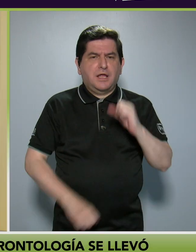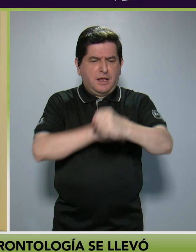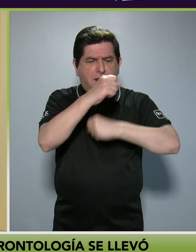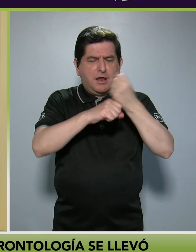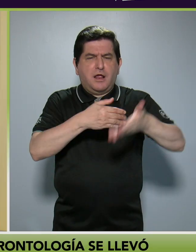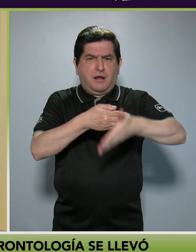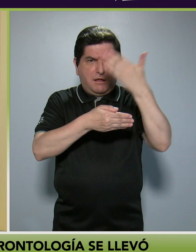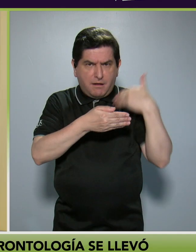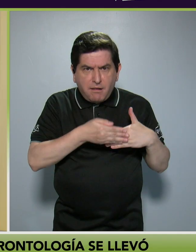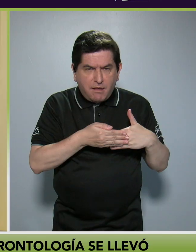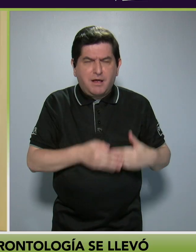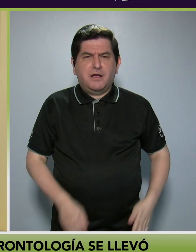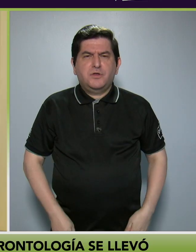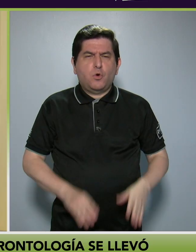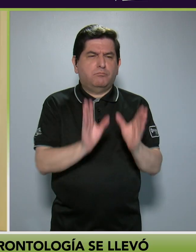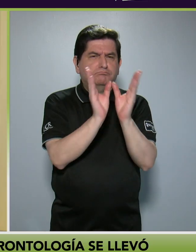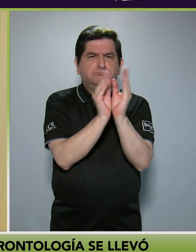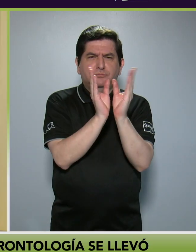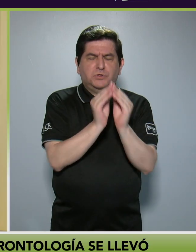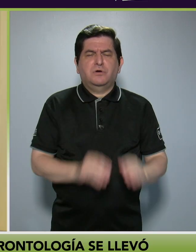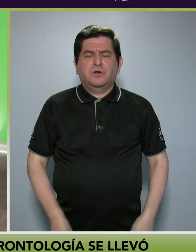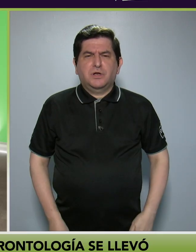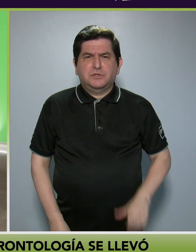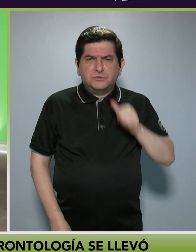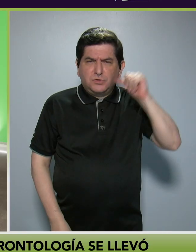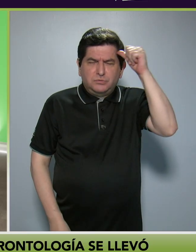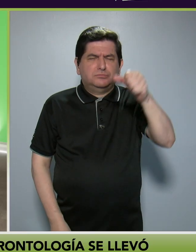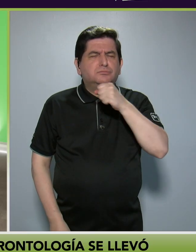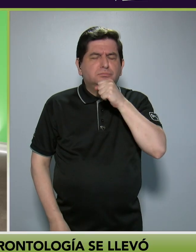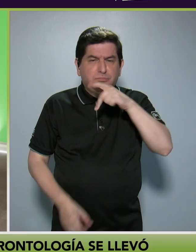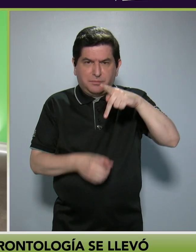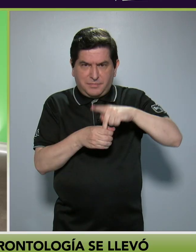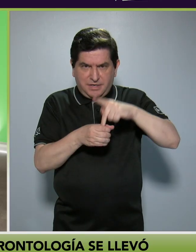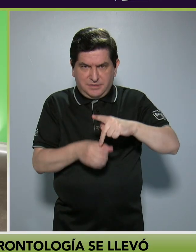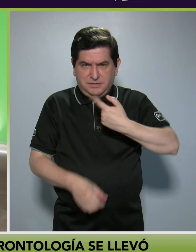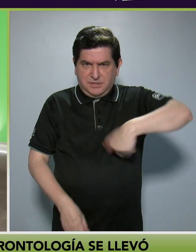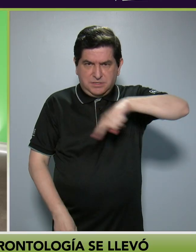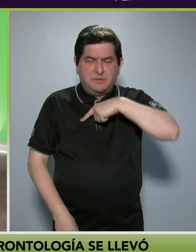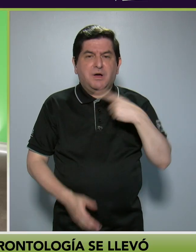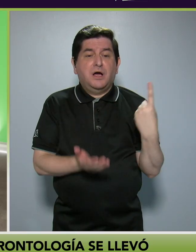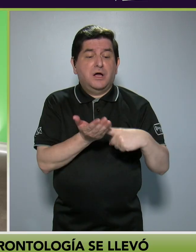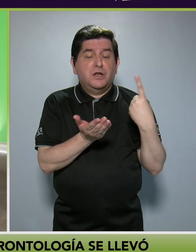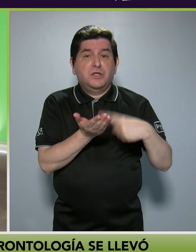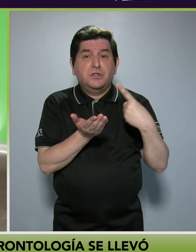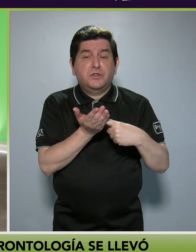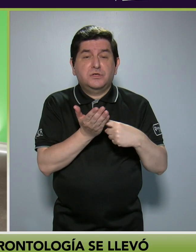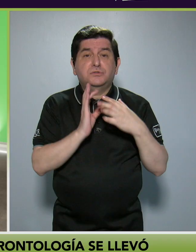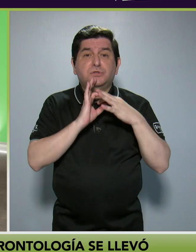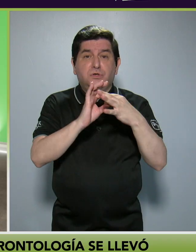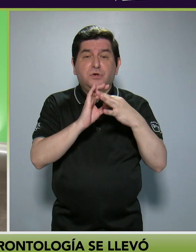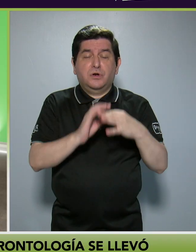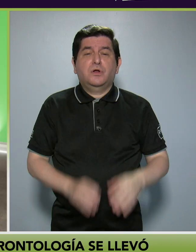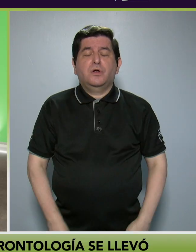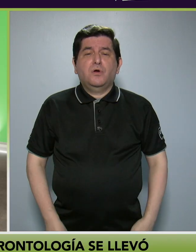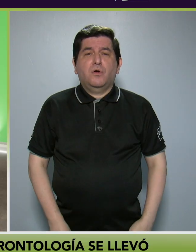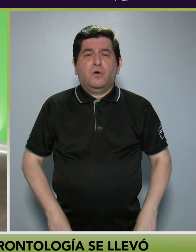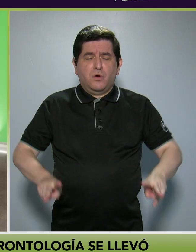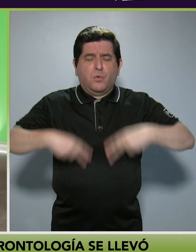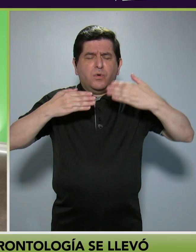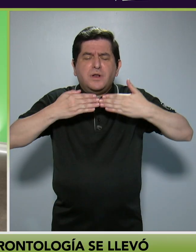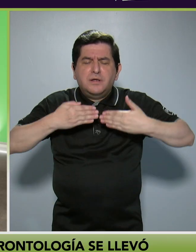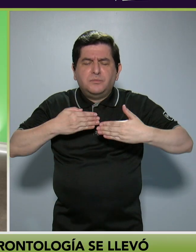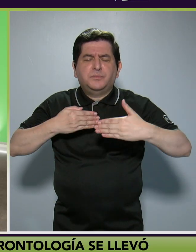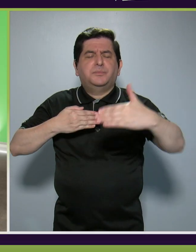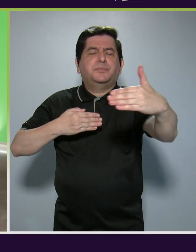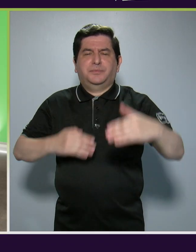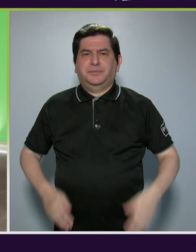con un congreso de gerontología en el cual participamos y una de las discusiones que tenían que ver con longevidad. Entonces